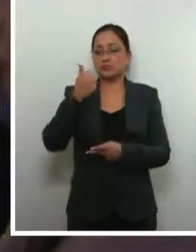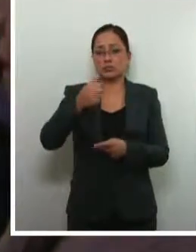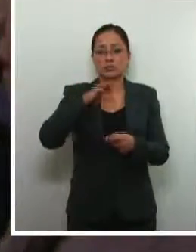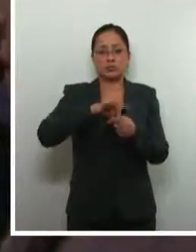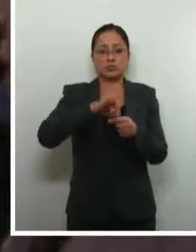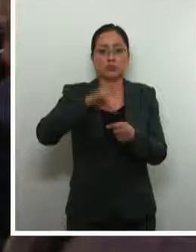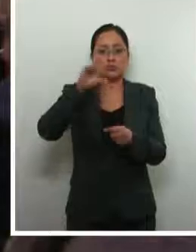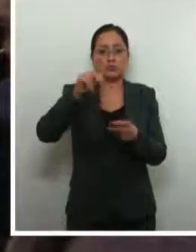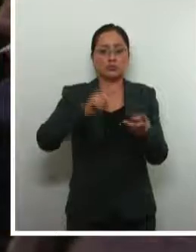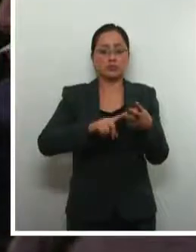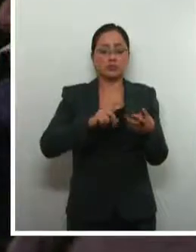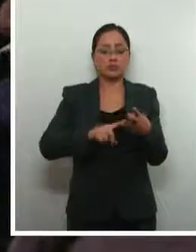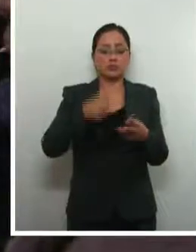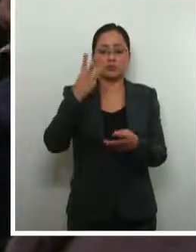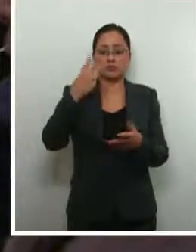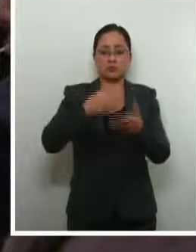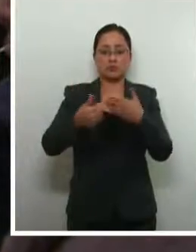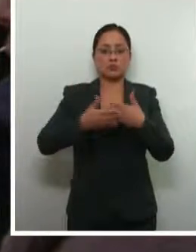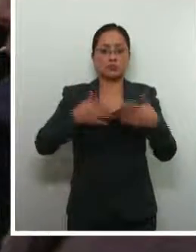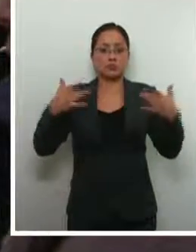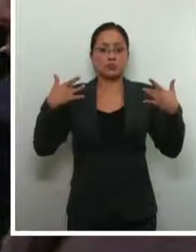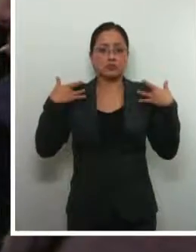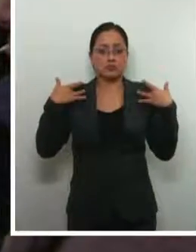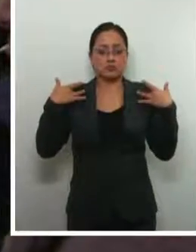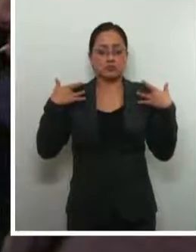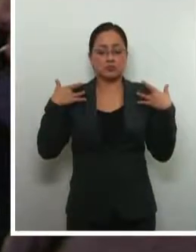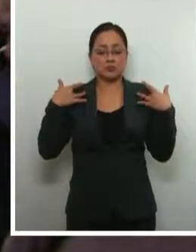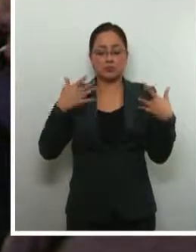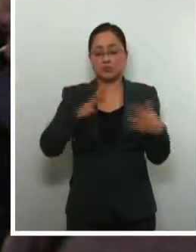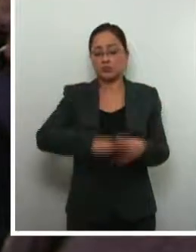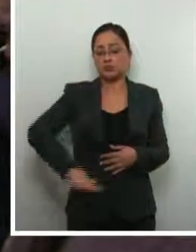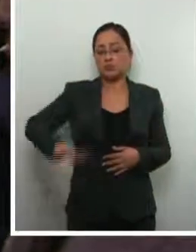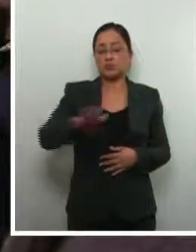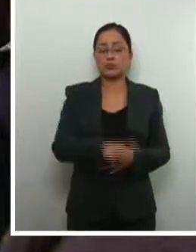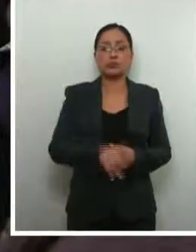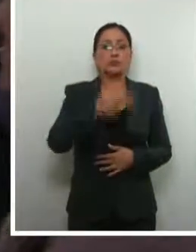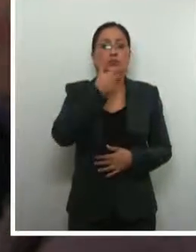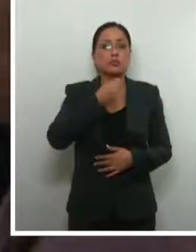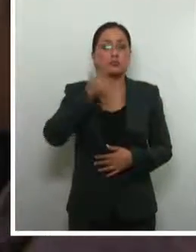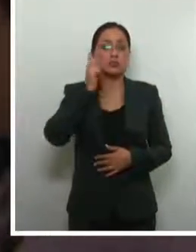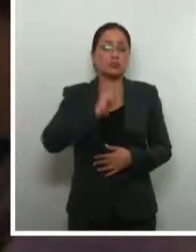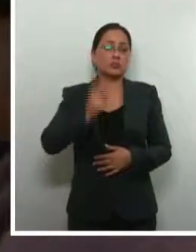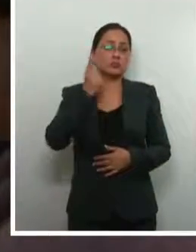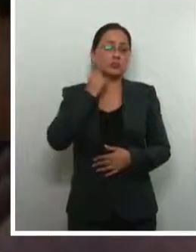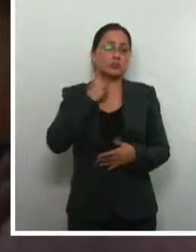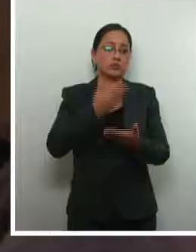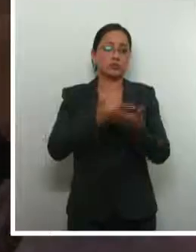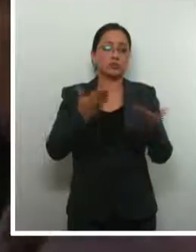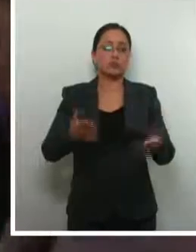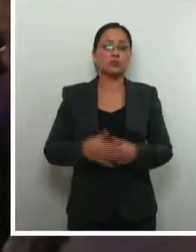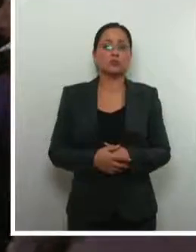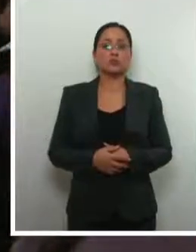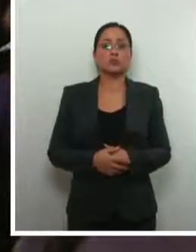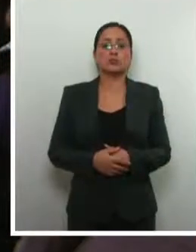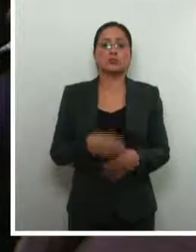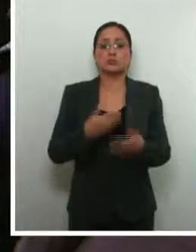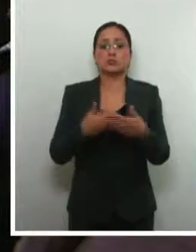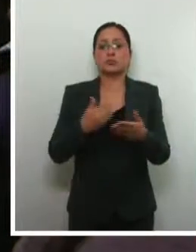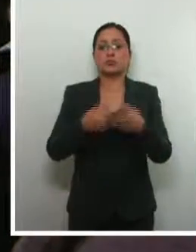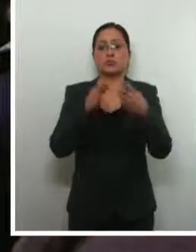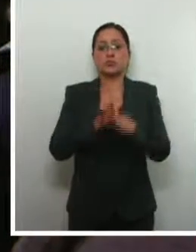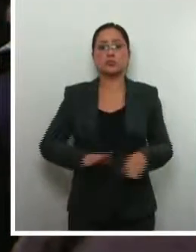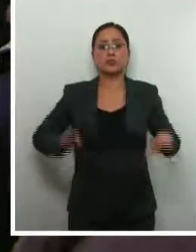votos en contra y 3 abstenciones por parte de los legisladores. Y bien, pues también es